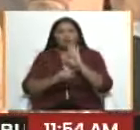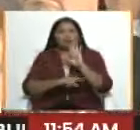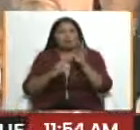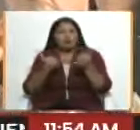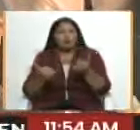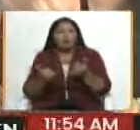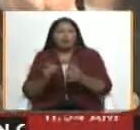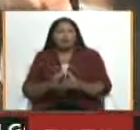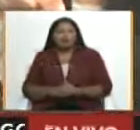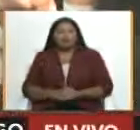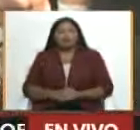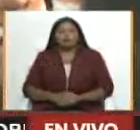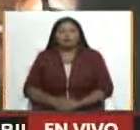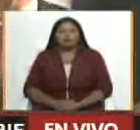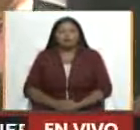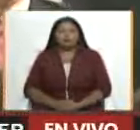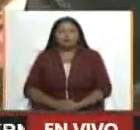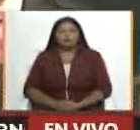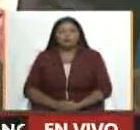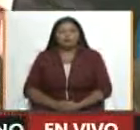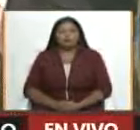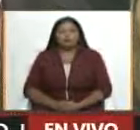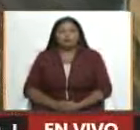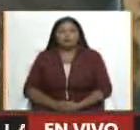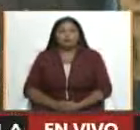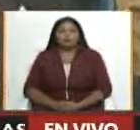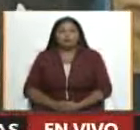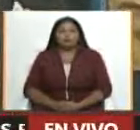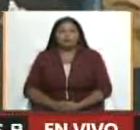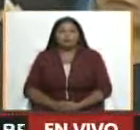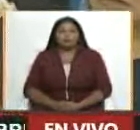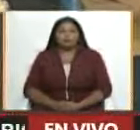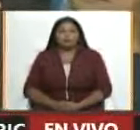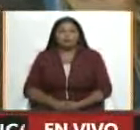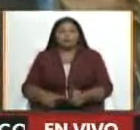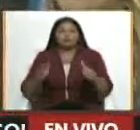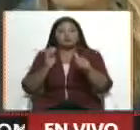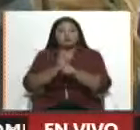cumplió, no podrá optar por esta